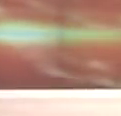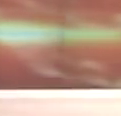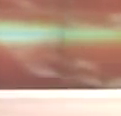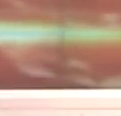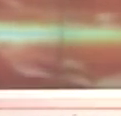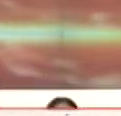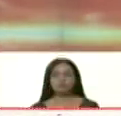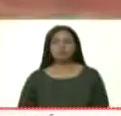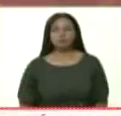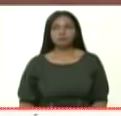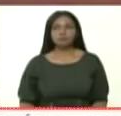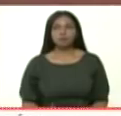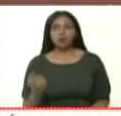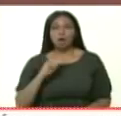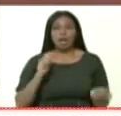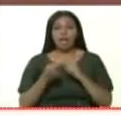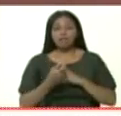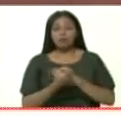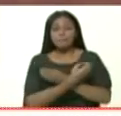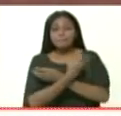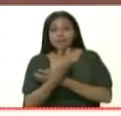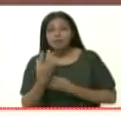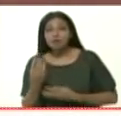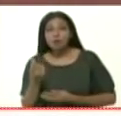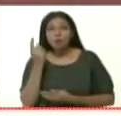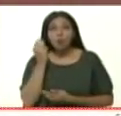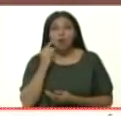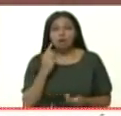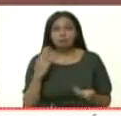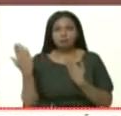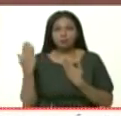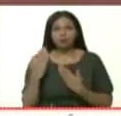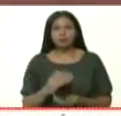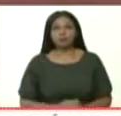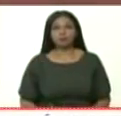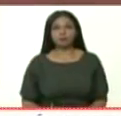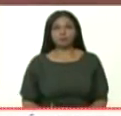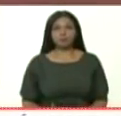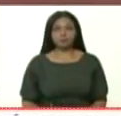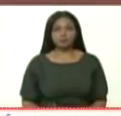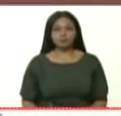De inmediato nos trasladamos al Palacio de Miraflores con nuestra compañera Egni Ángel. Adelante, te escuchamos.